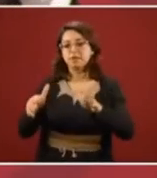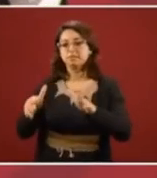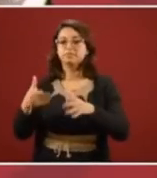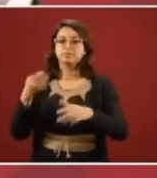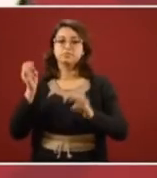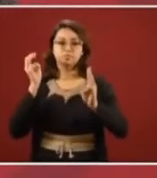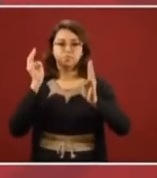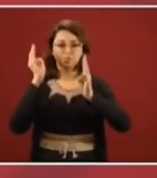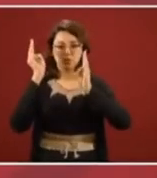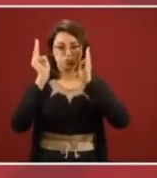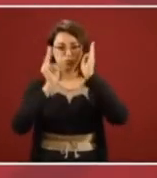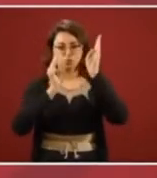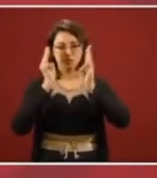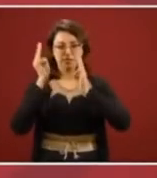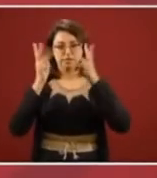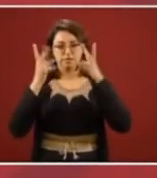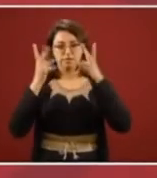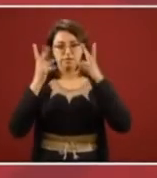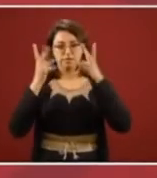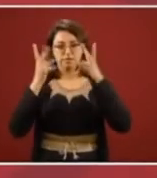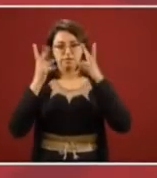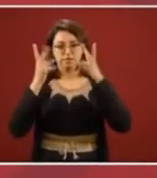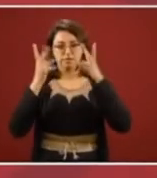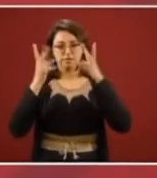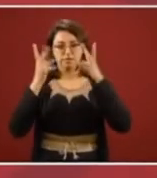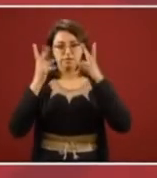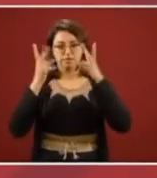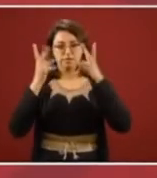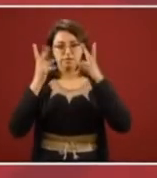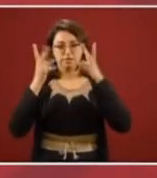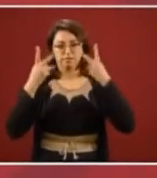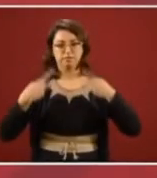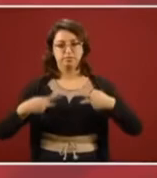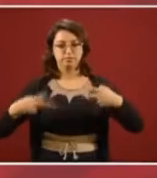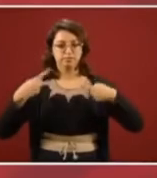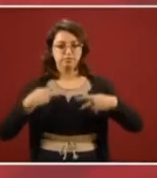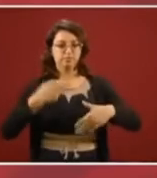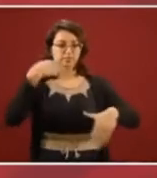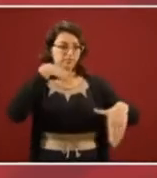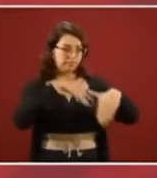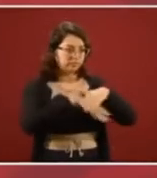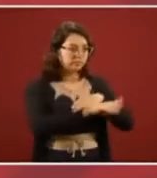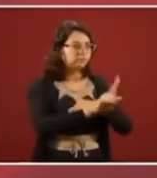gente pueda visitar sobre este tipo que empecé